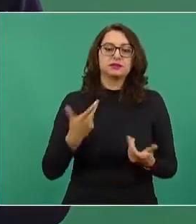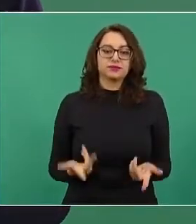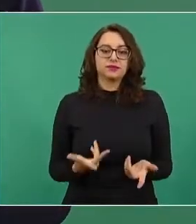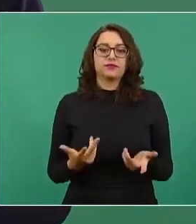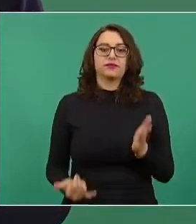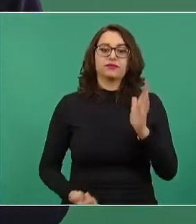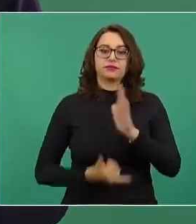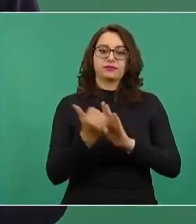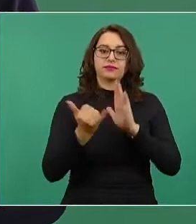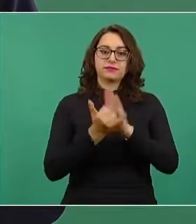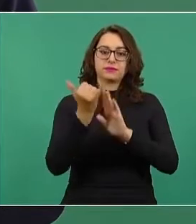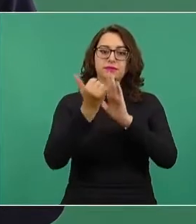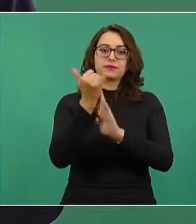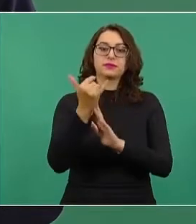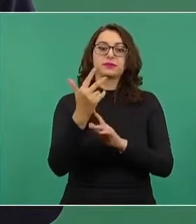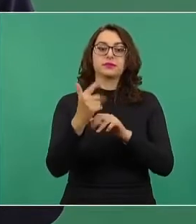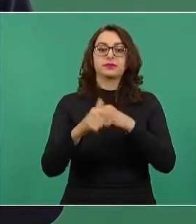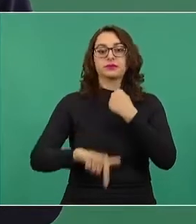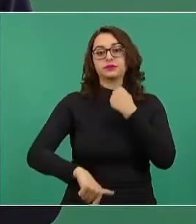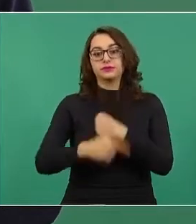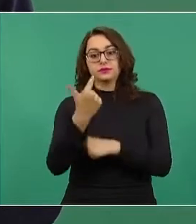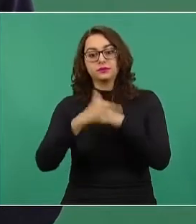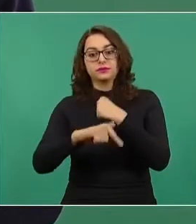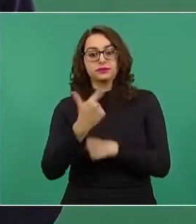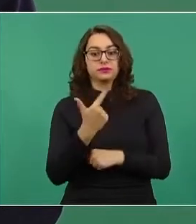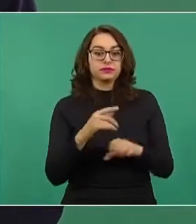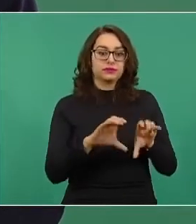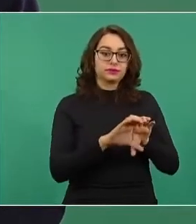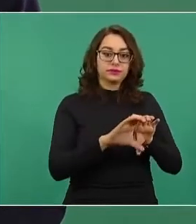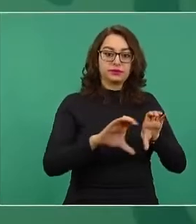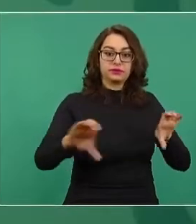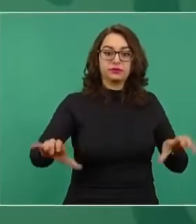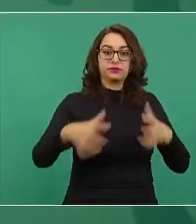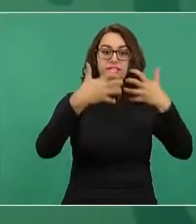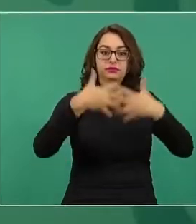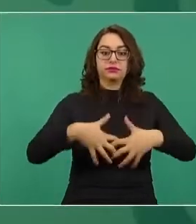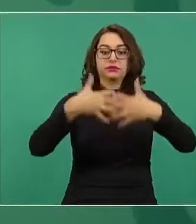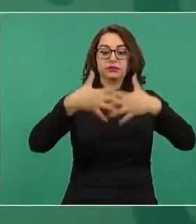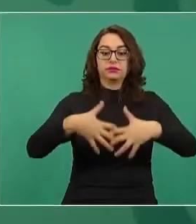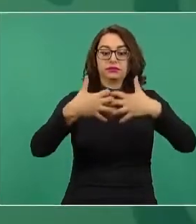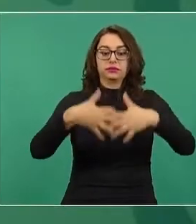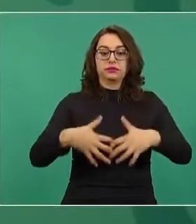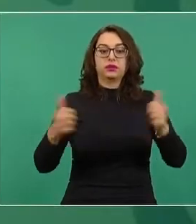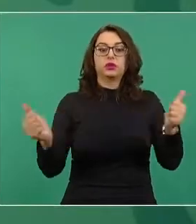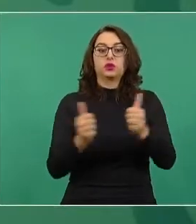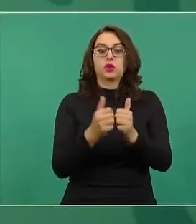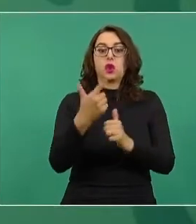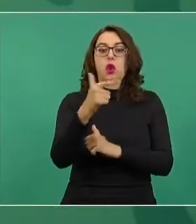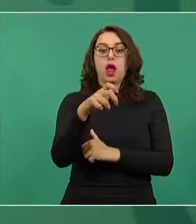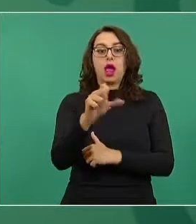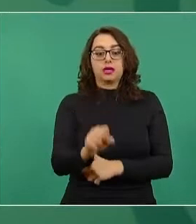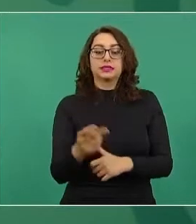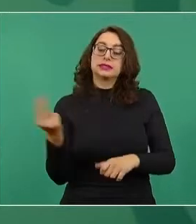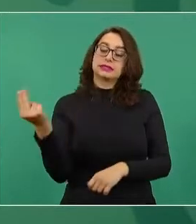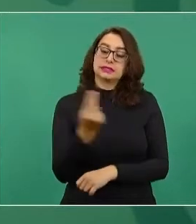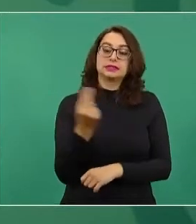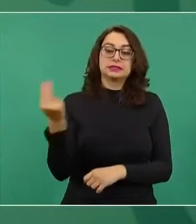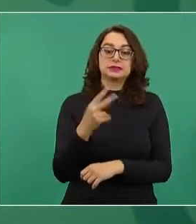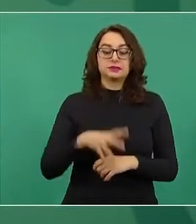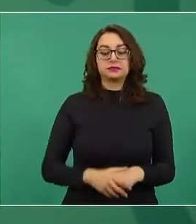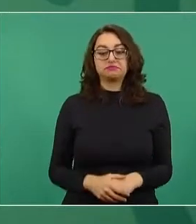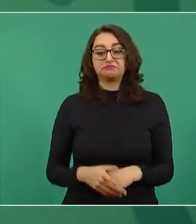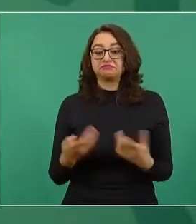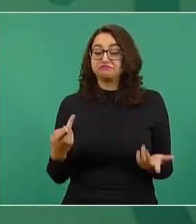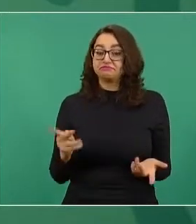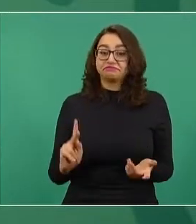construir 12 grandes termoeléctricas y necesitaban gas. Pues no hicieron